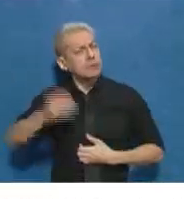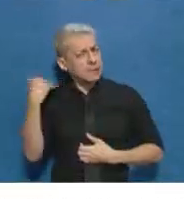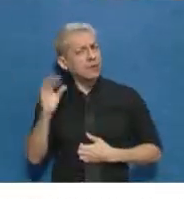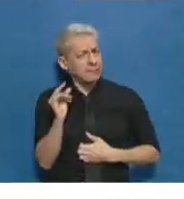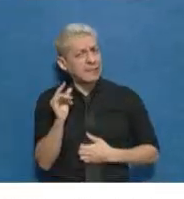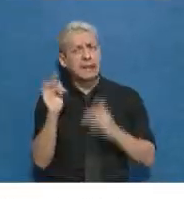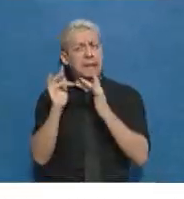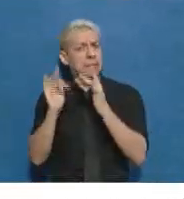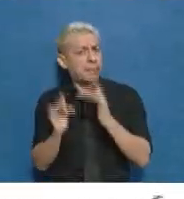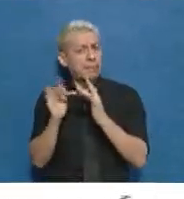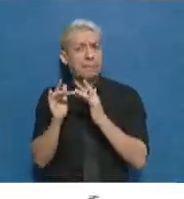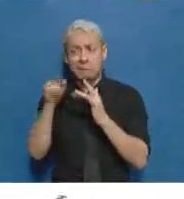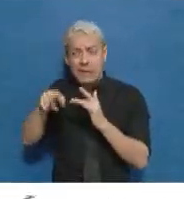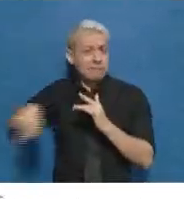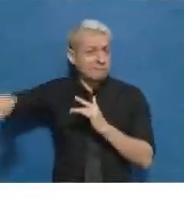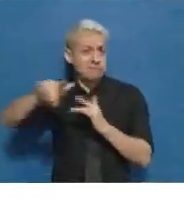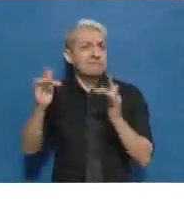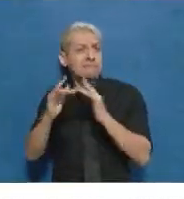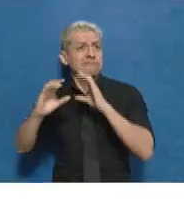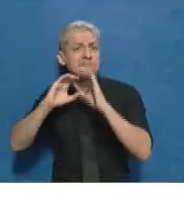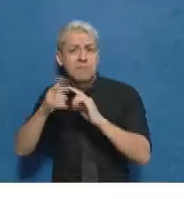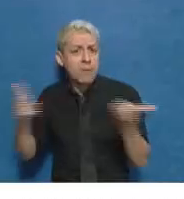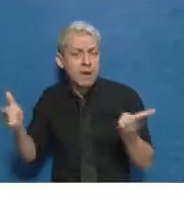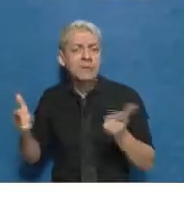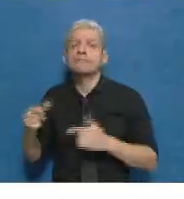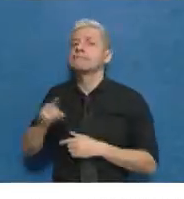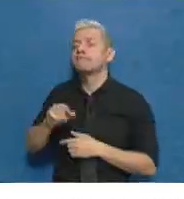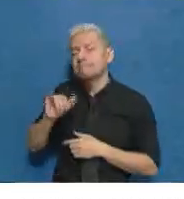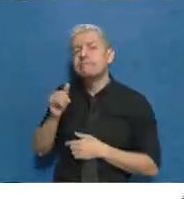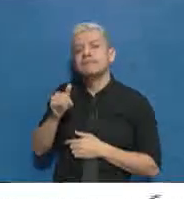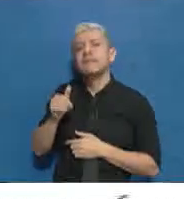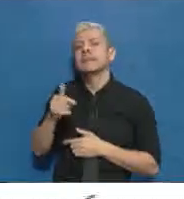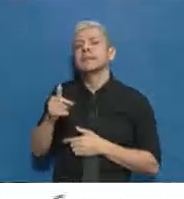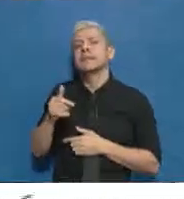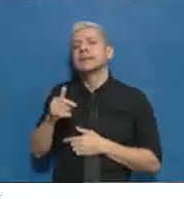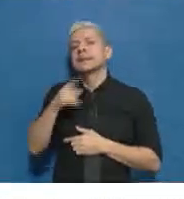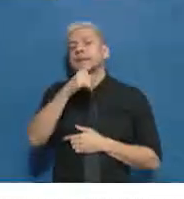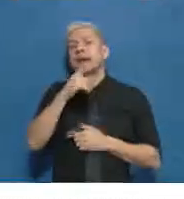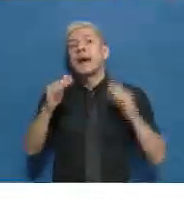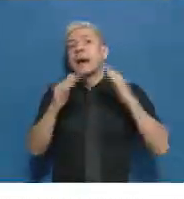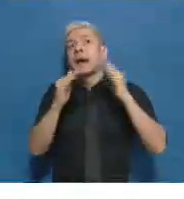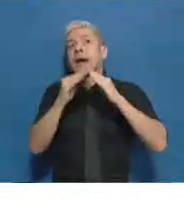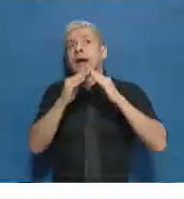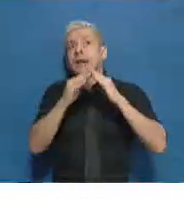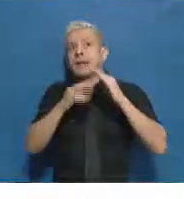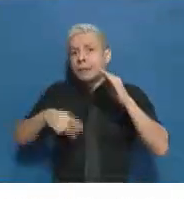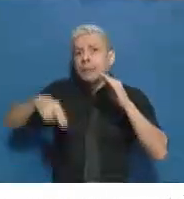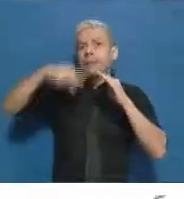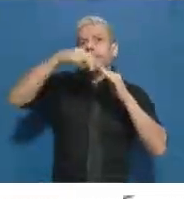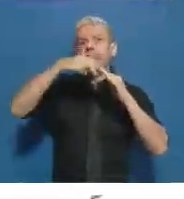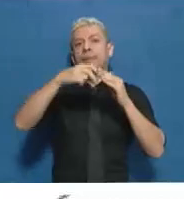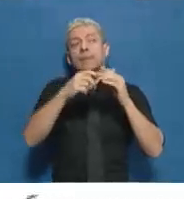la conectividad. Ustedes acá no tienen conexión prácticamente. No. Teníamos que subirnos ahí a la casita y ahí sí teníamos